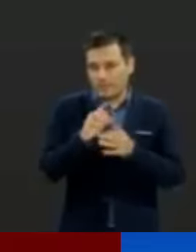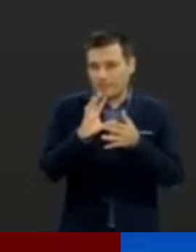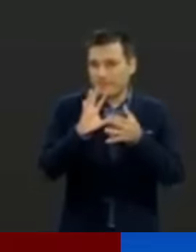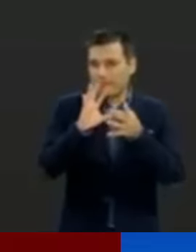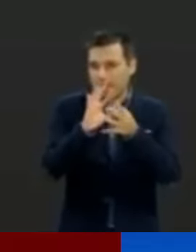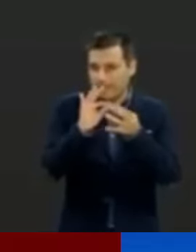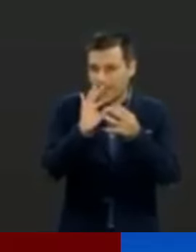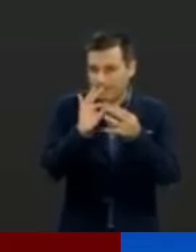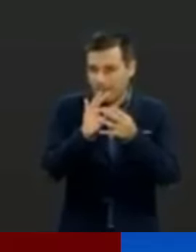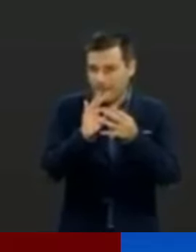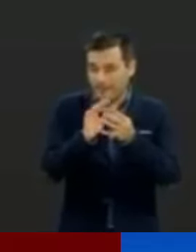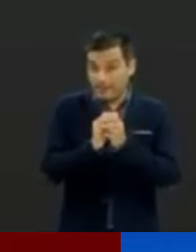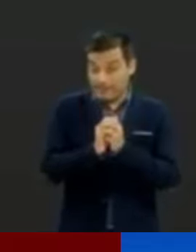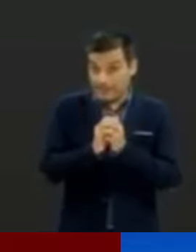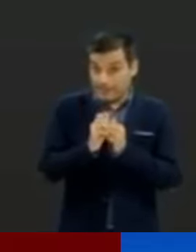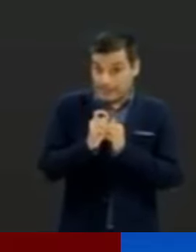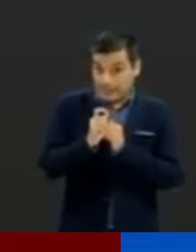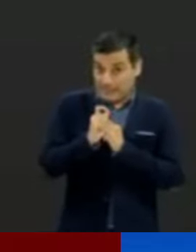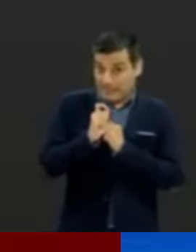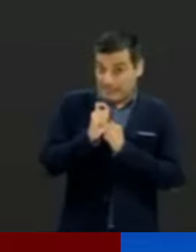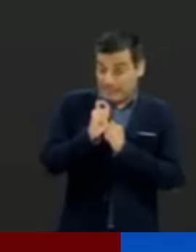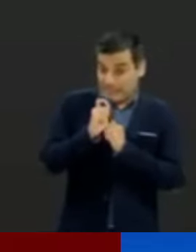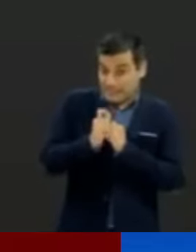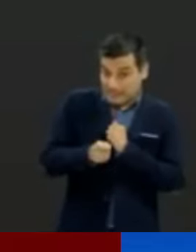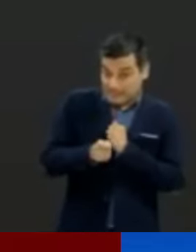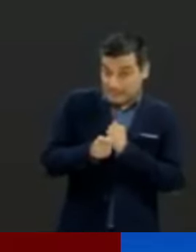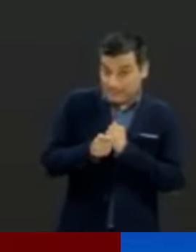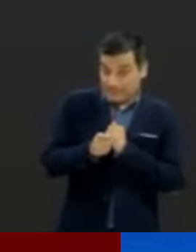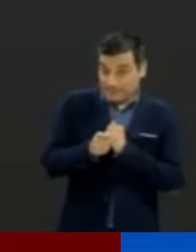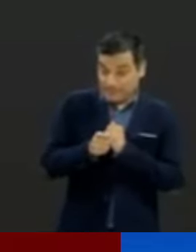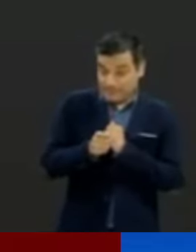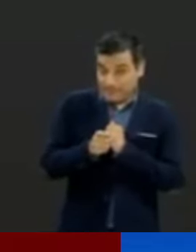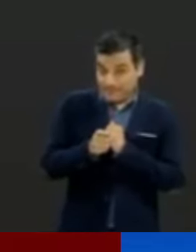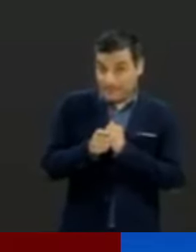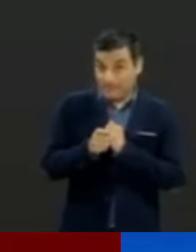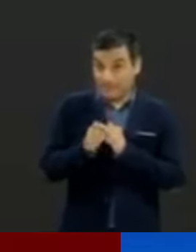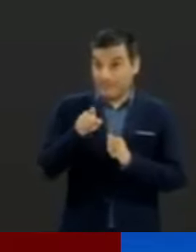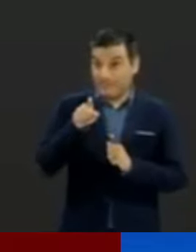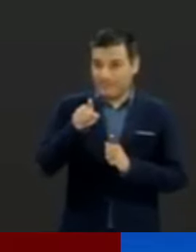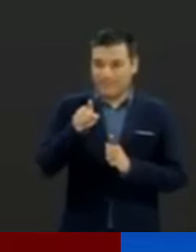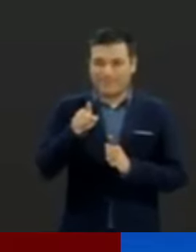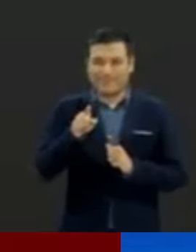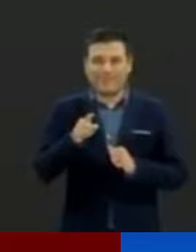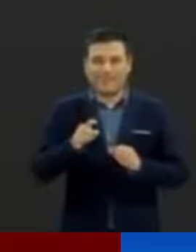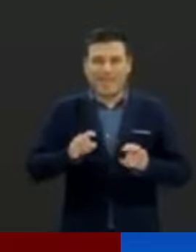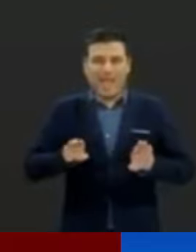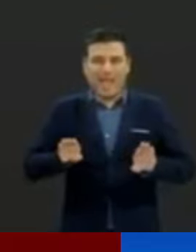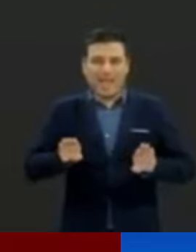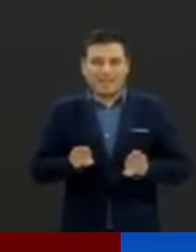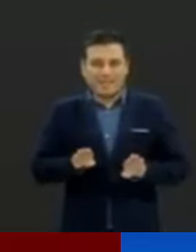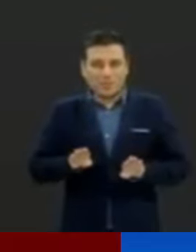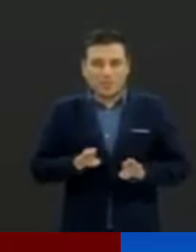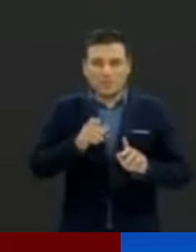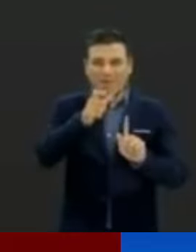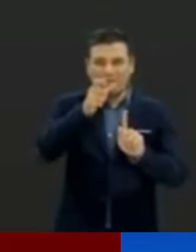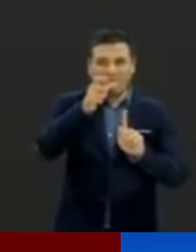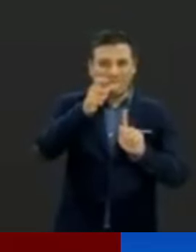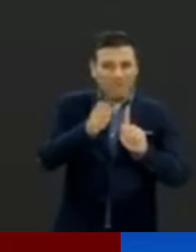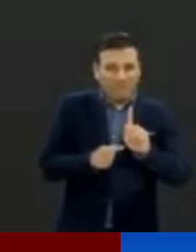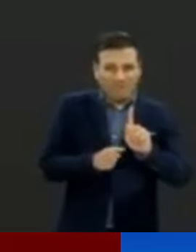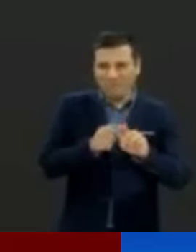resolución no tiene la implicación de desvirtuar la actitud troglodita, agresiva y